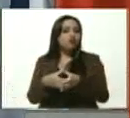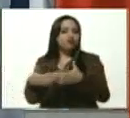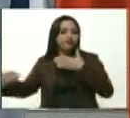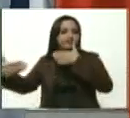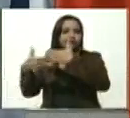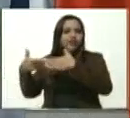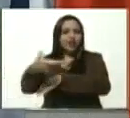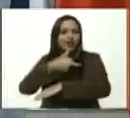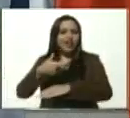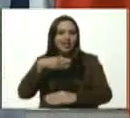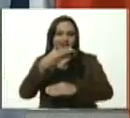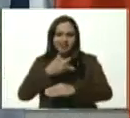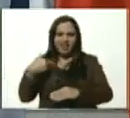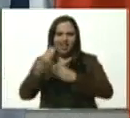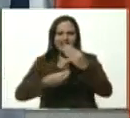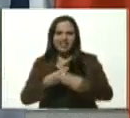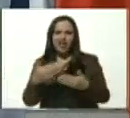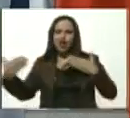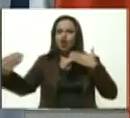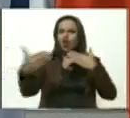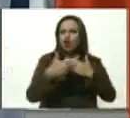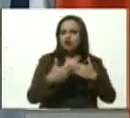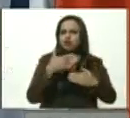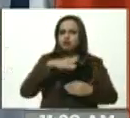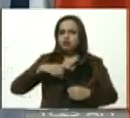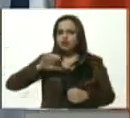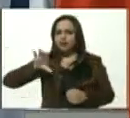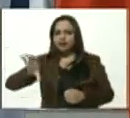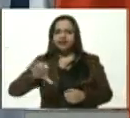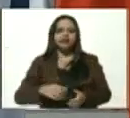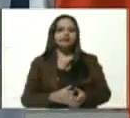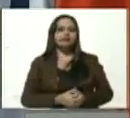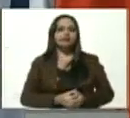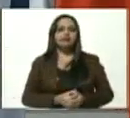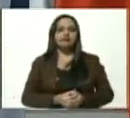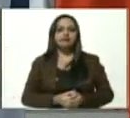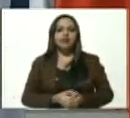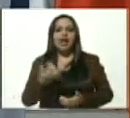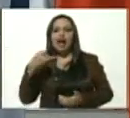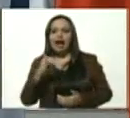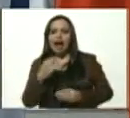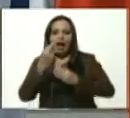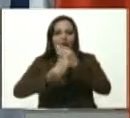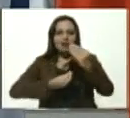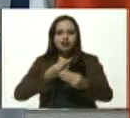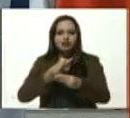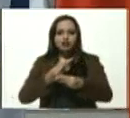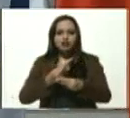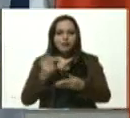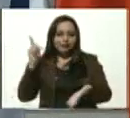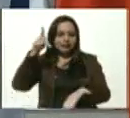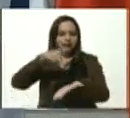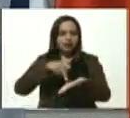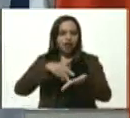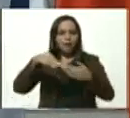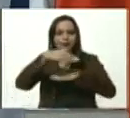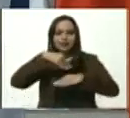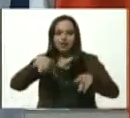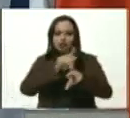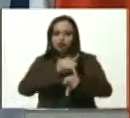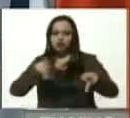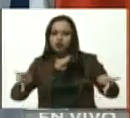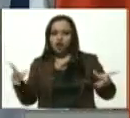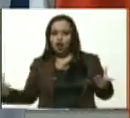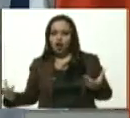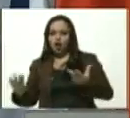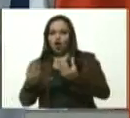querido realizar contra nuestro país, ha actuado el Ministerio Público junto con los